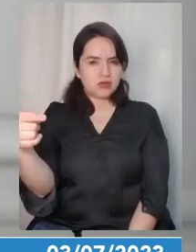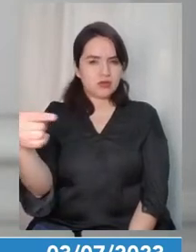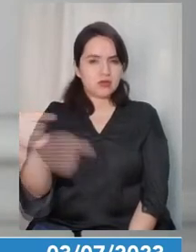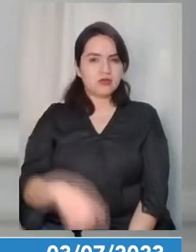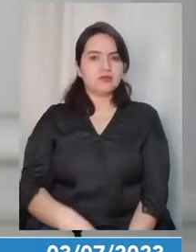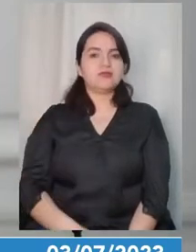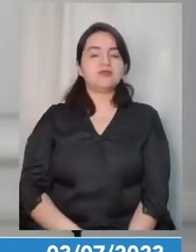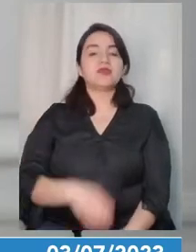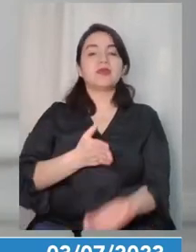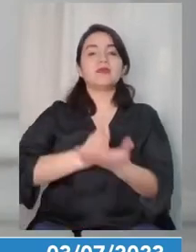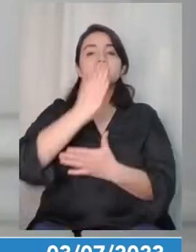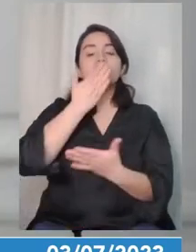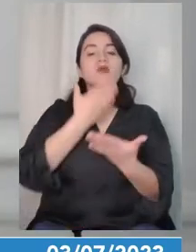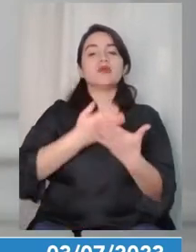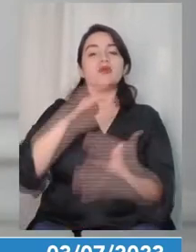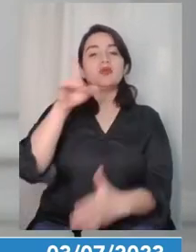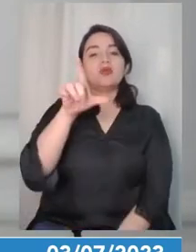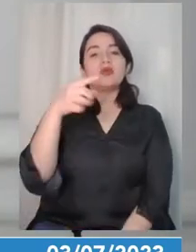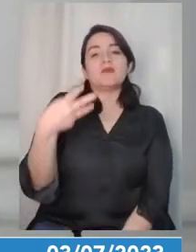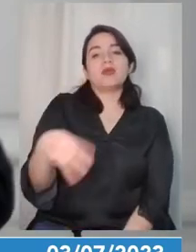martes, miércoles y jueves.